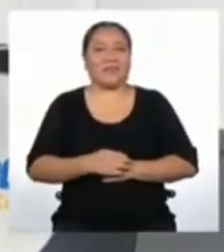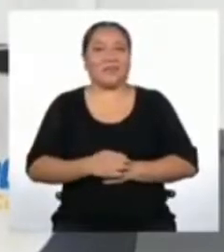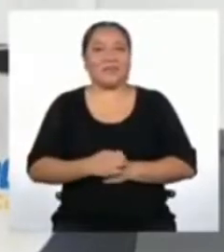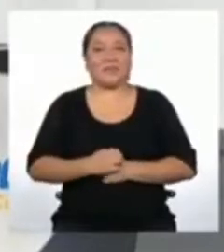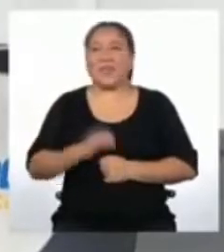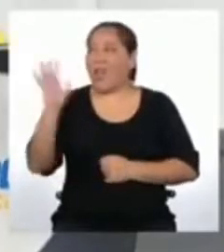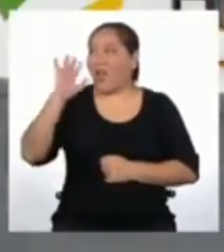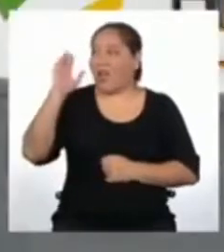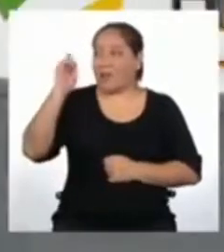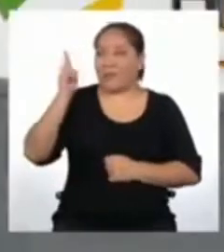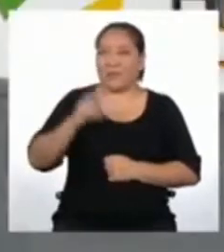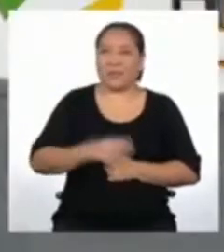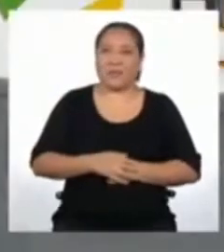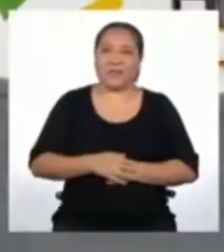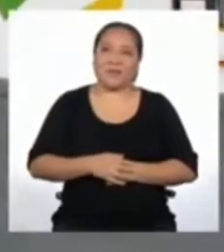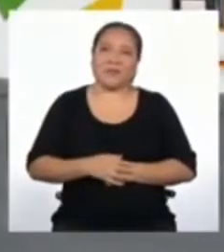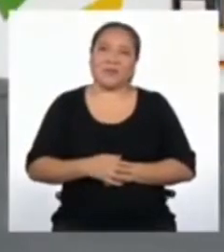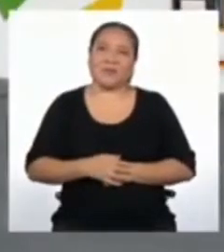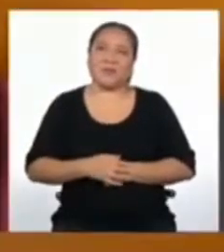¡Hola, profesora!